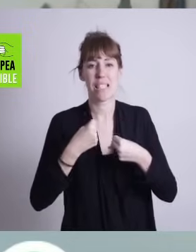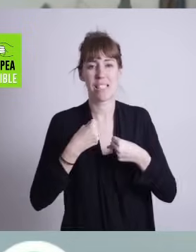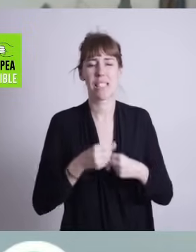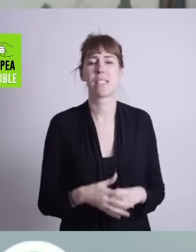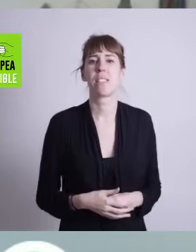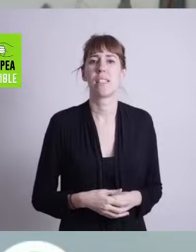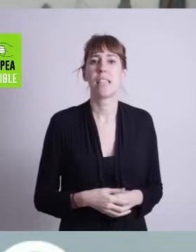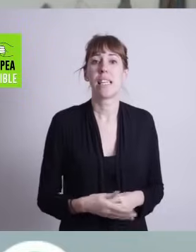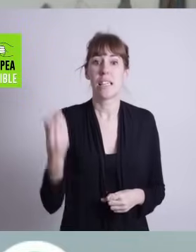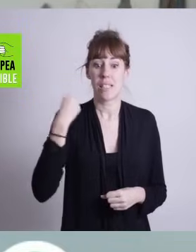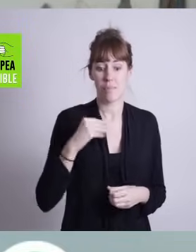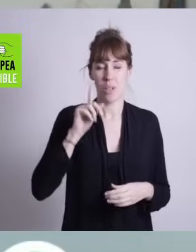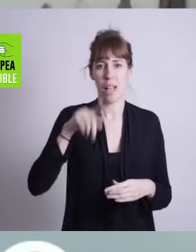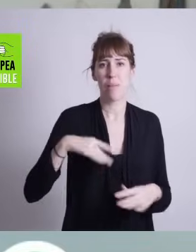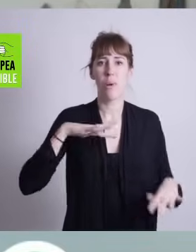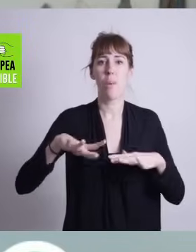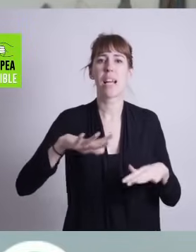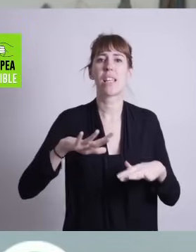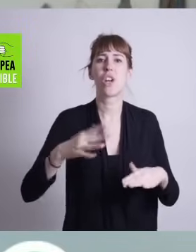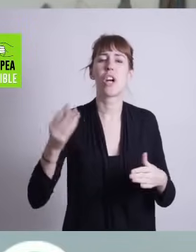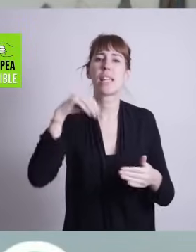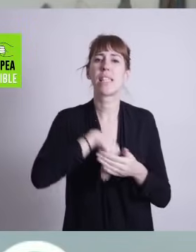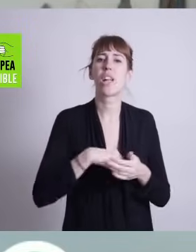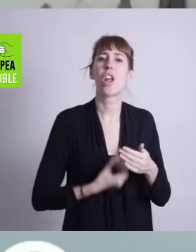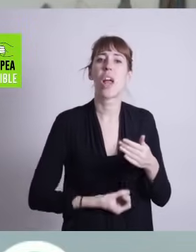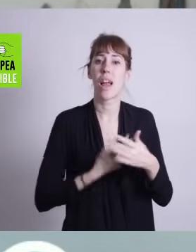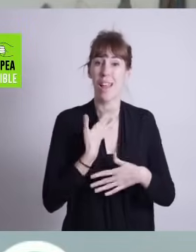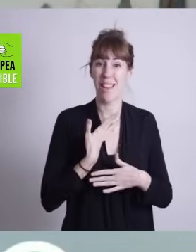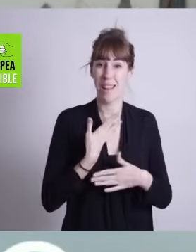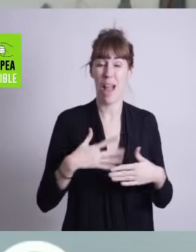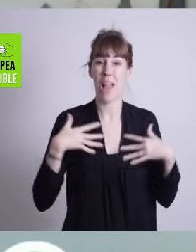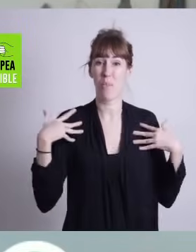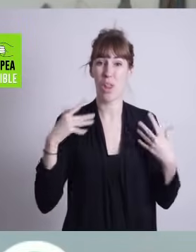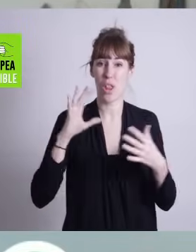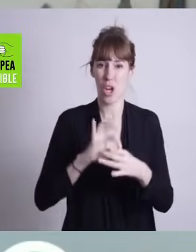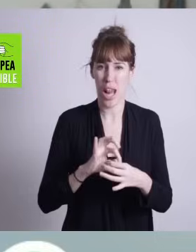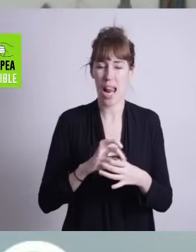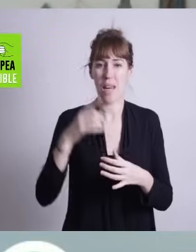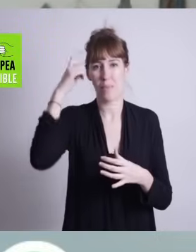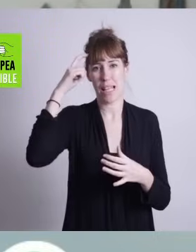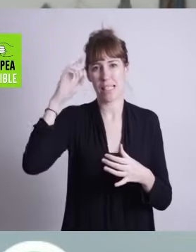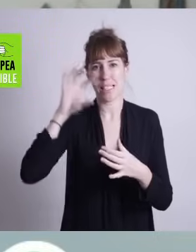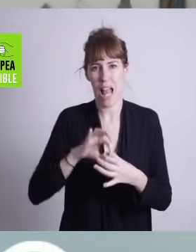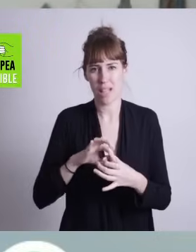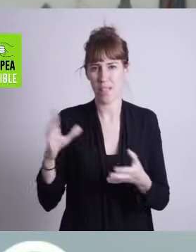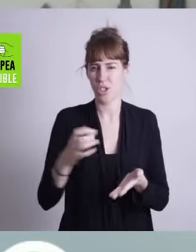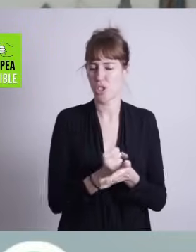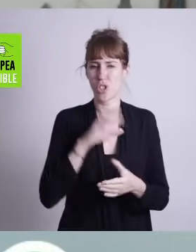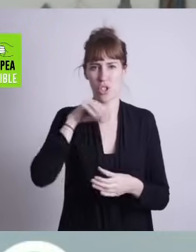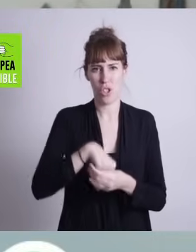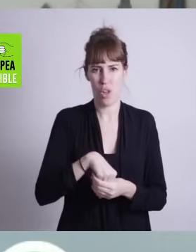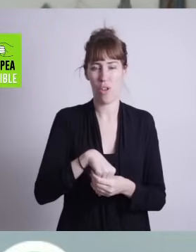movimiento interno del alma que estaría vinculado a su parte emocional, a su parte mental. Todo eso